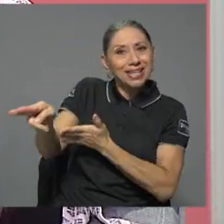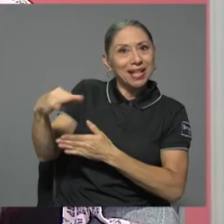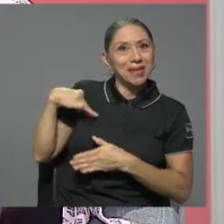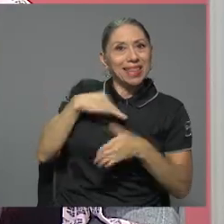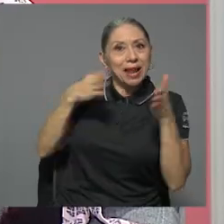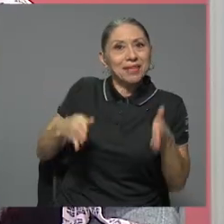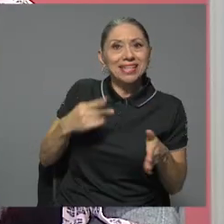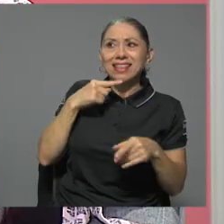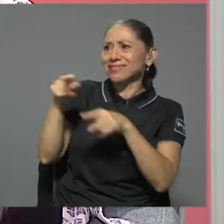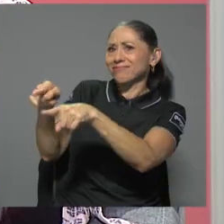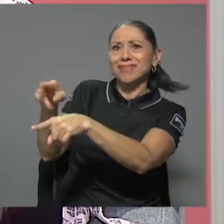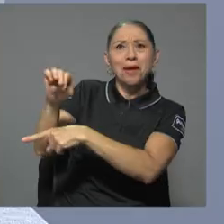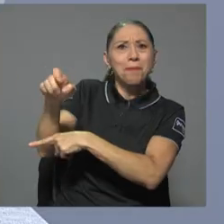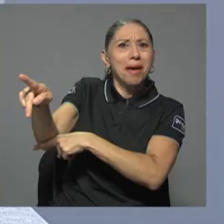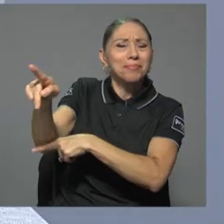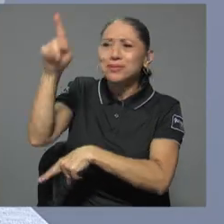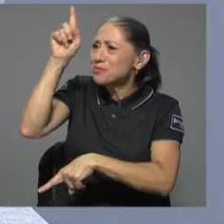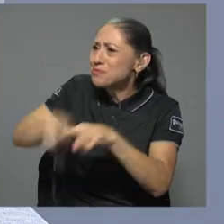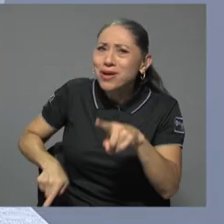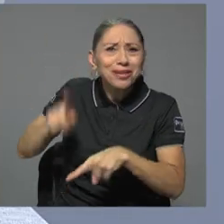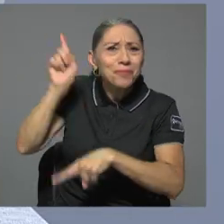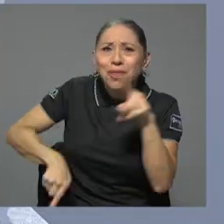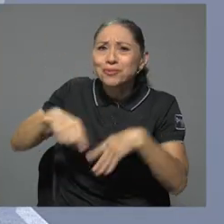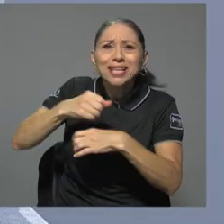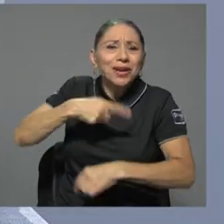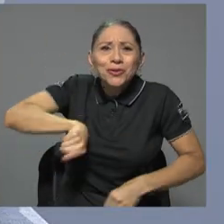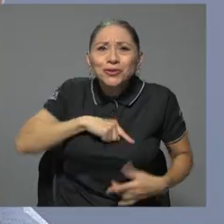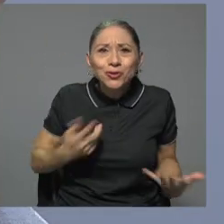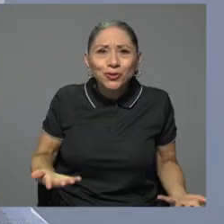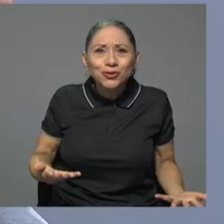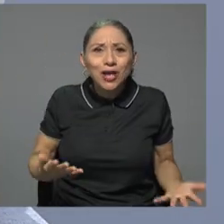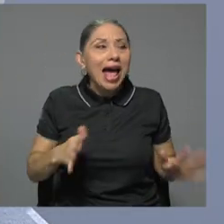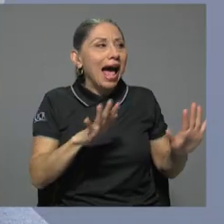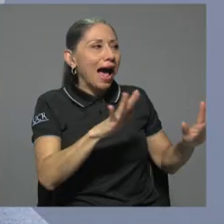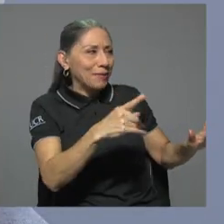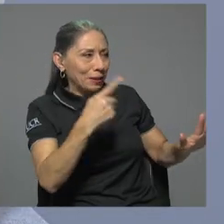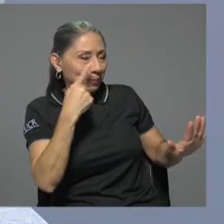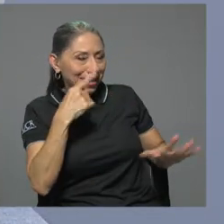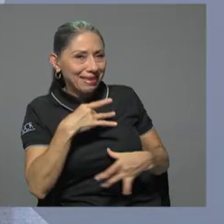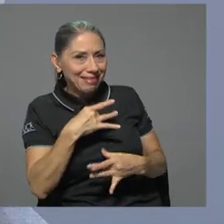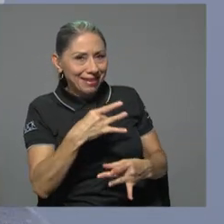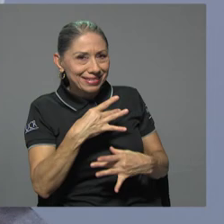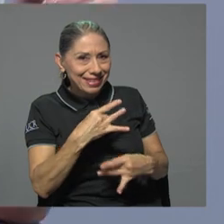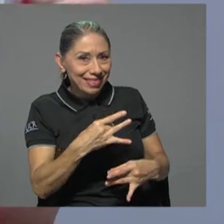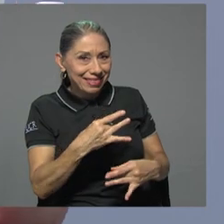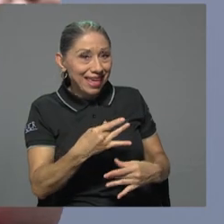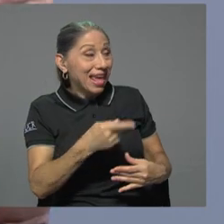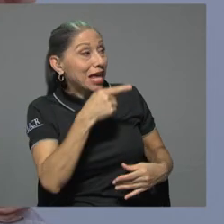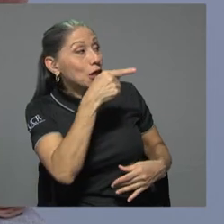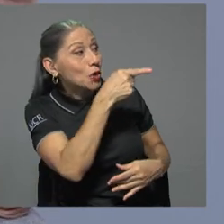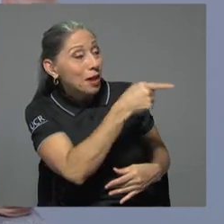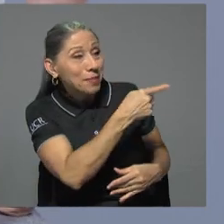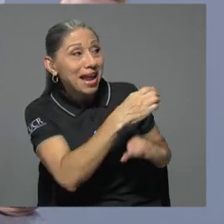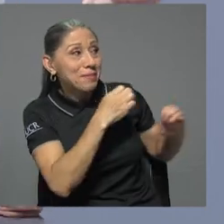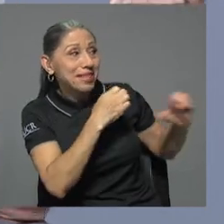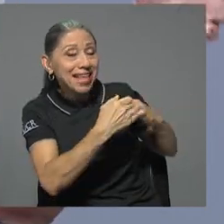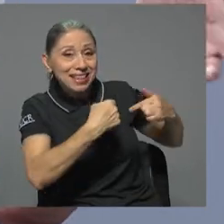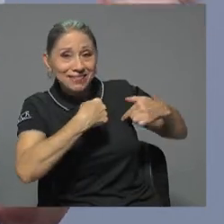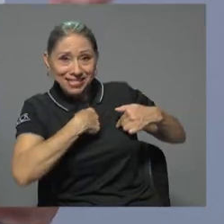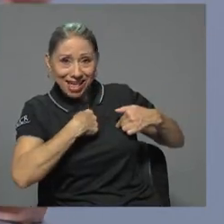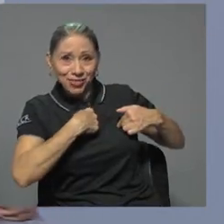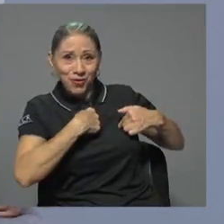ninguna capacidad no podemos hacerlo a ver a ver ok vean qué interesante doña pilar miren iza